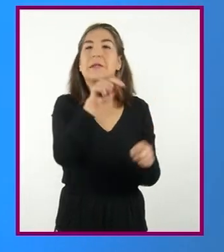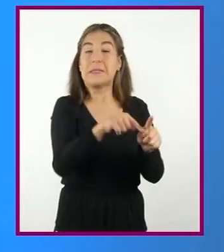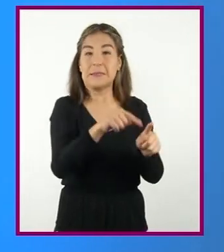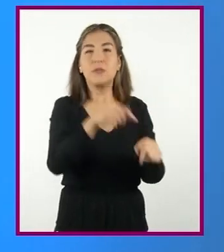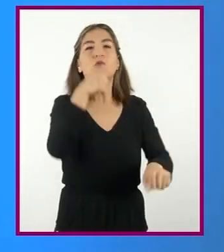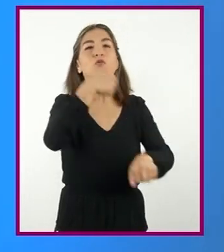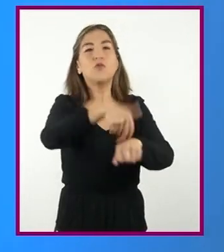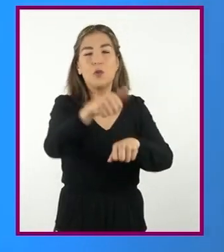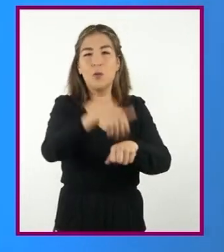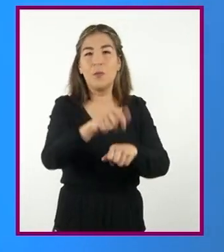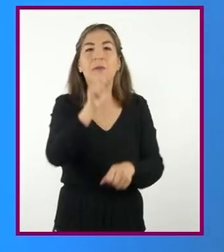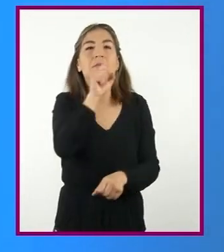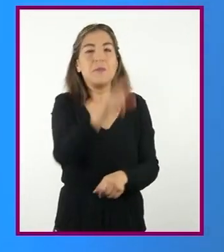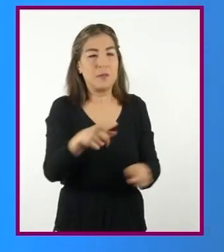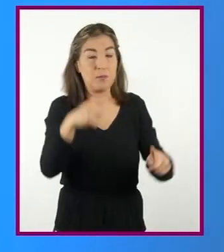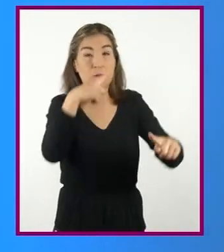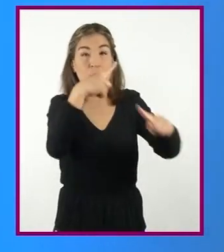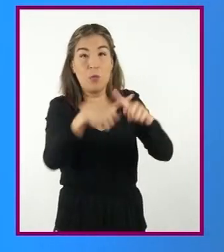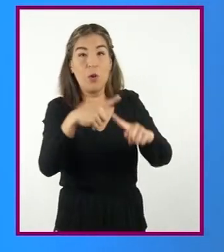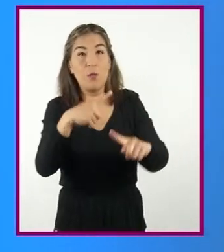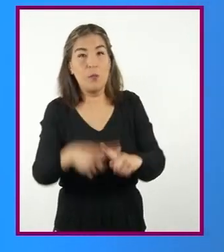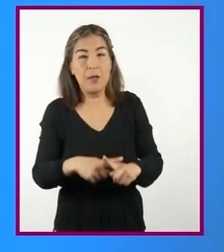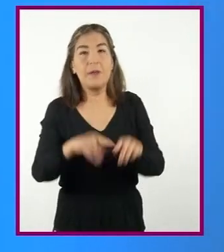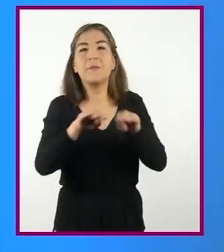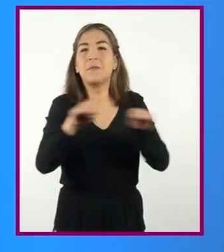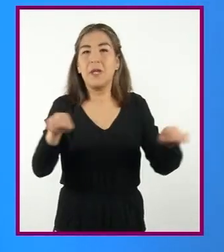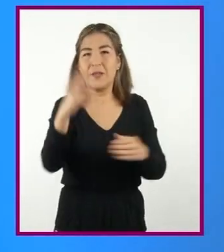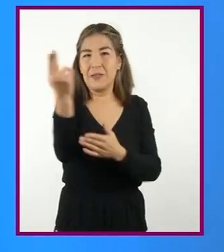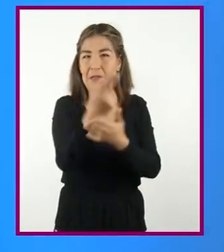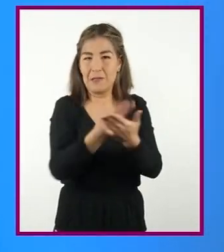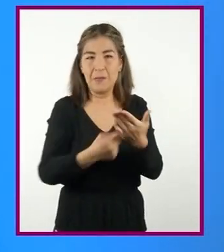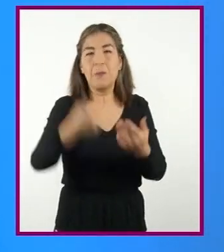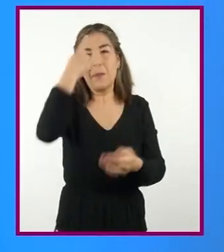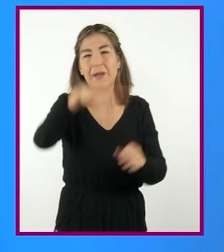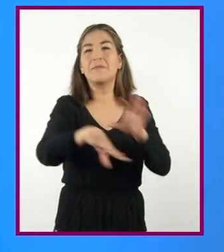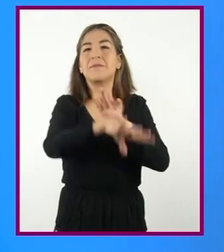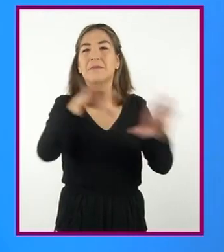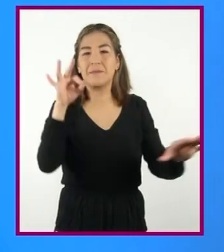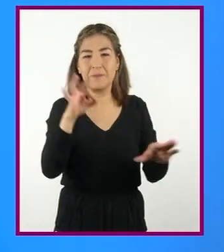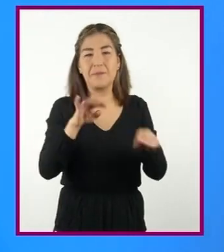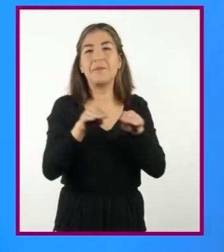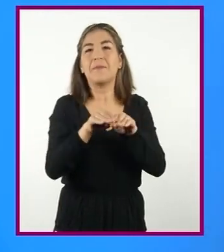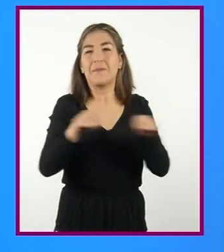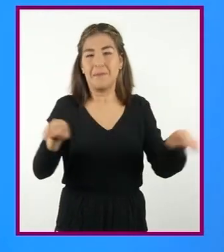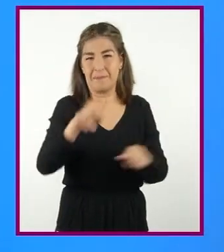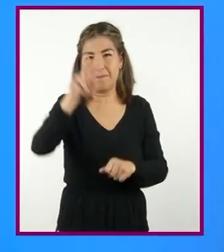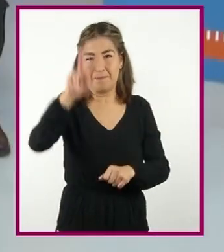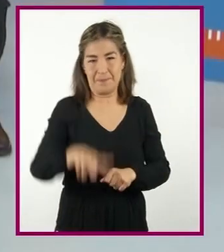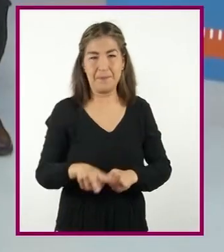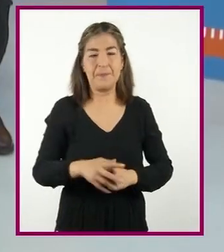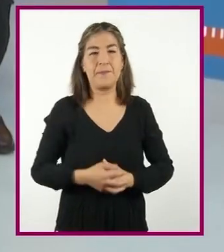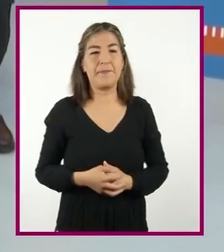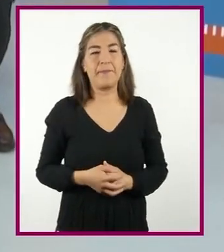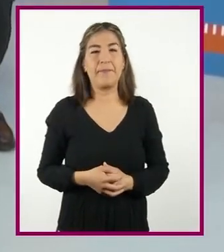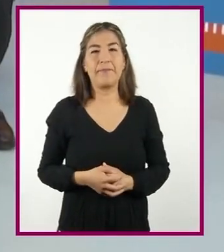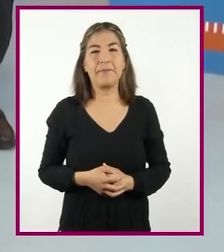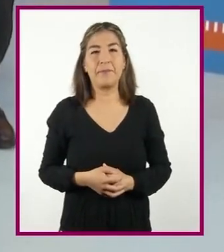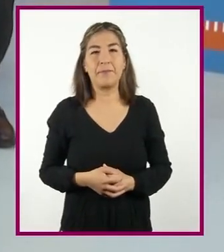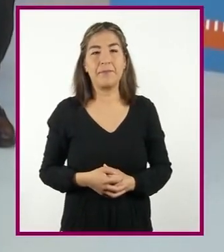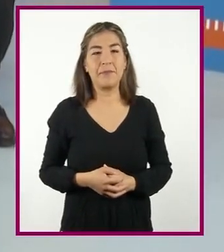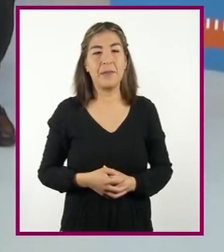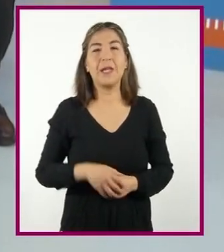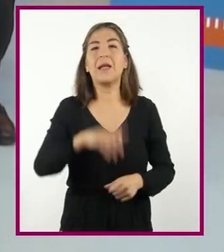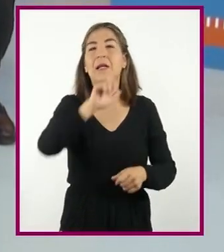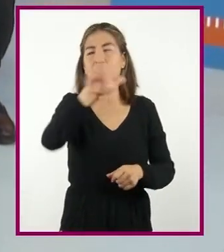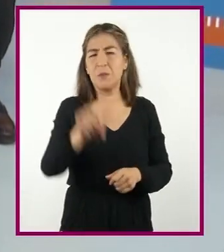número por el que debemos multiplicar las medidas del dibujo para obtener las medidas reales. Después de